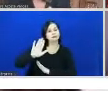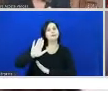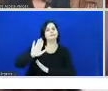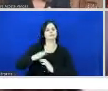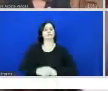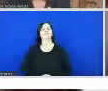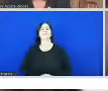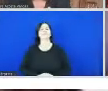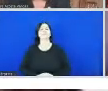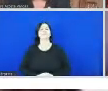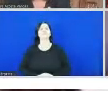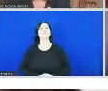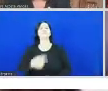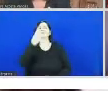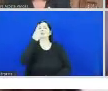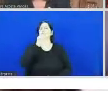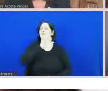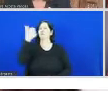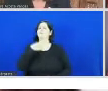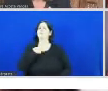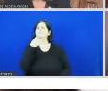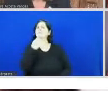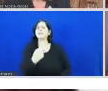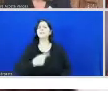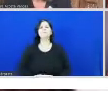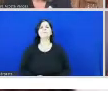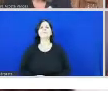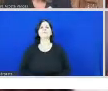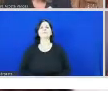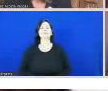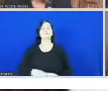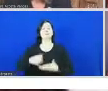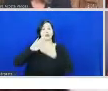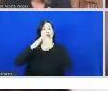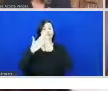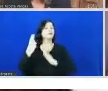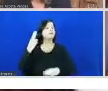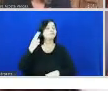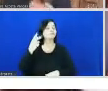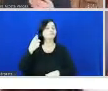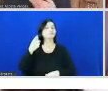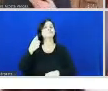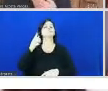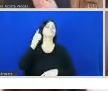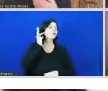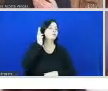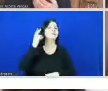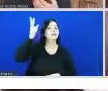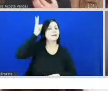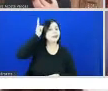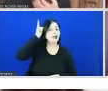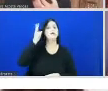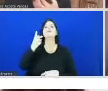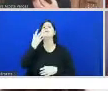nosotras mismas, las mujeres indígenas, promovemos iniciativas con un enfoque holístico. Nosotros no